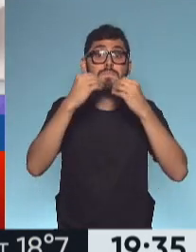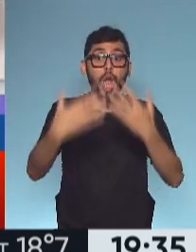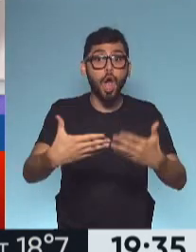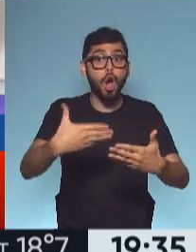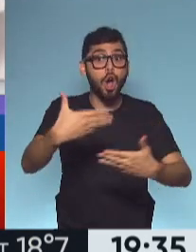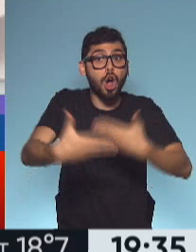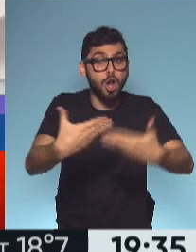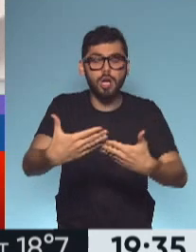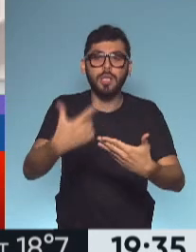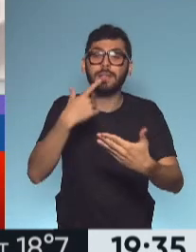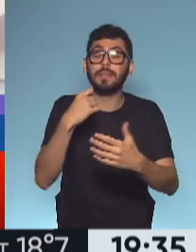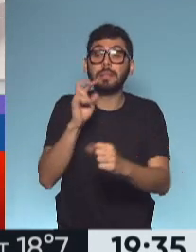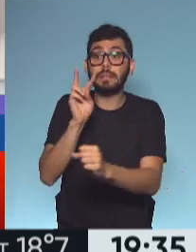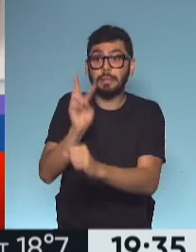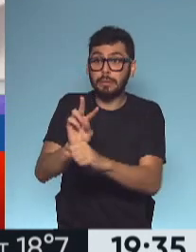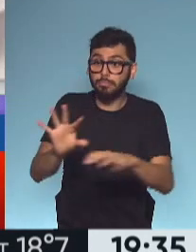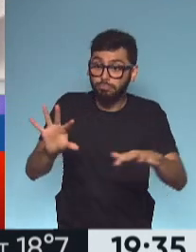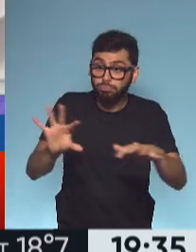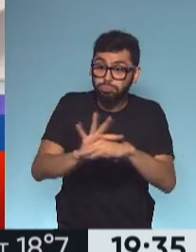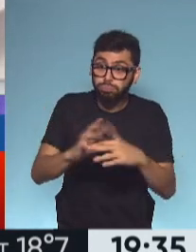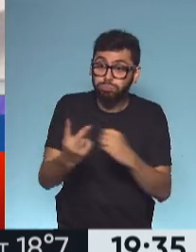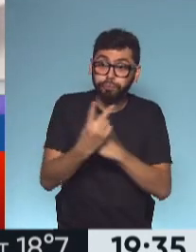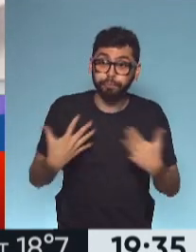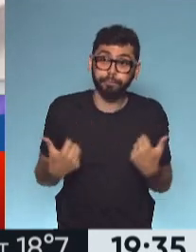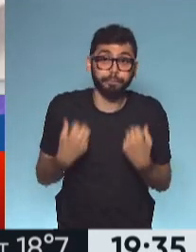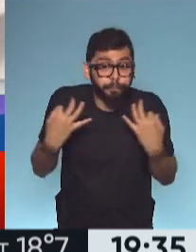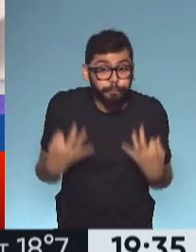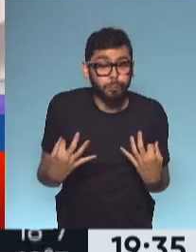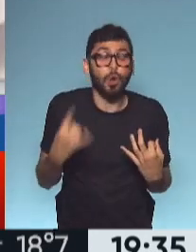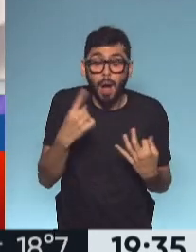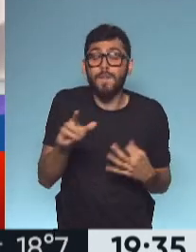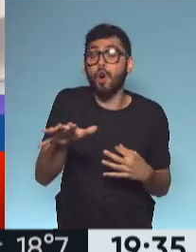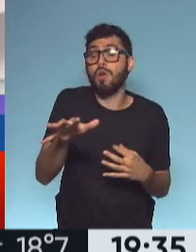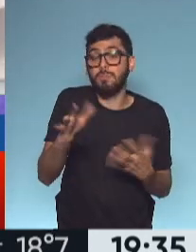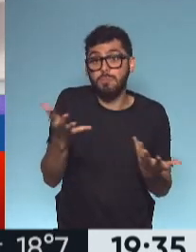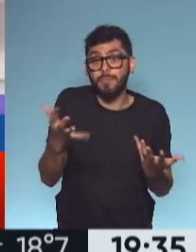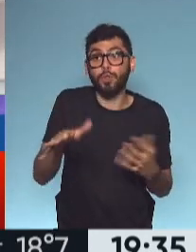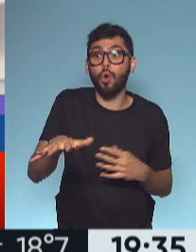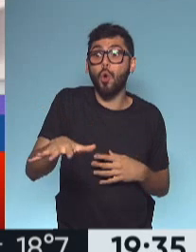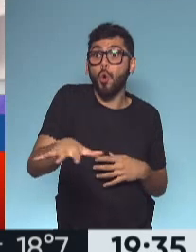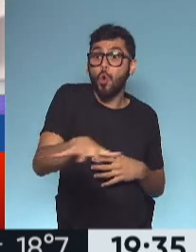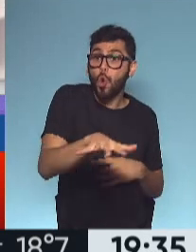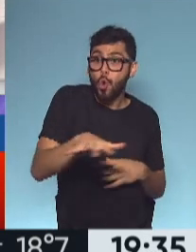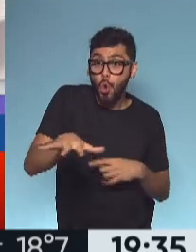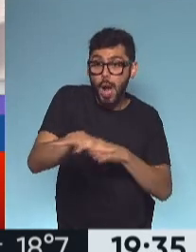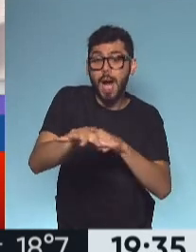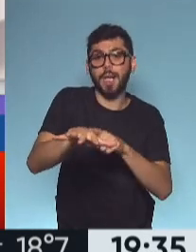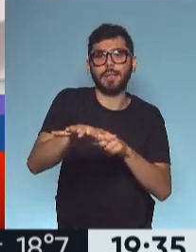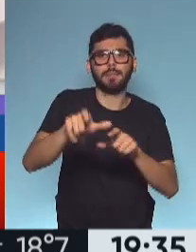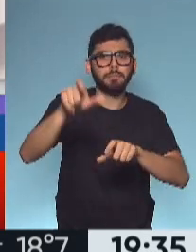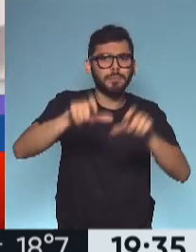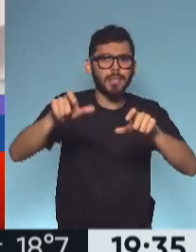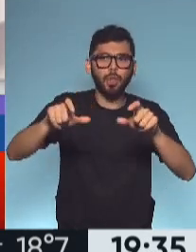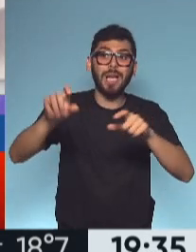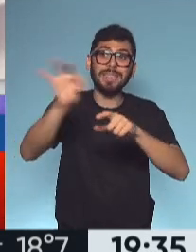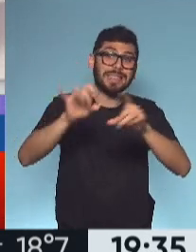cuidados para proteger la salud, podemos transitar en aquellos territorios donde hay una alta densidad de circulación